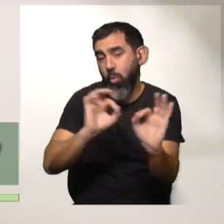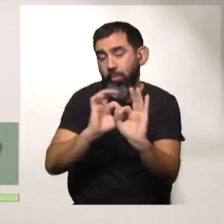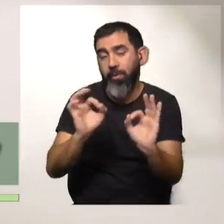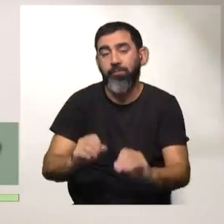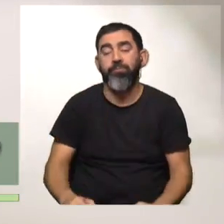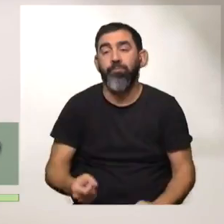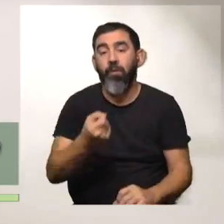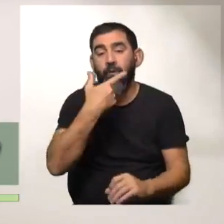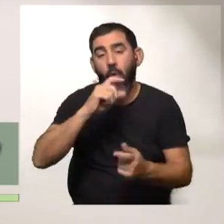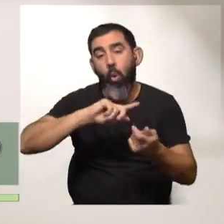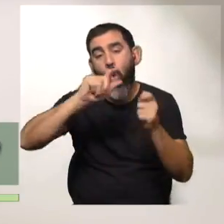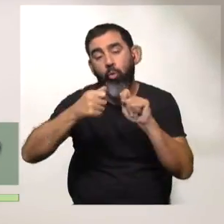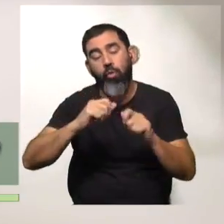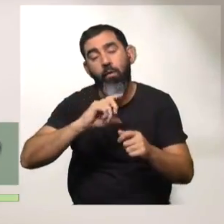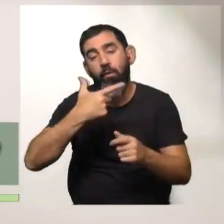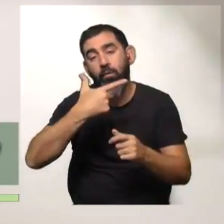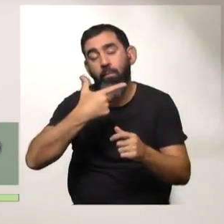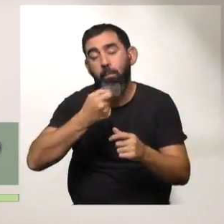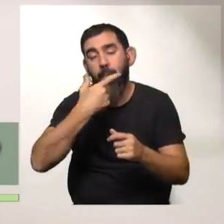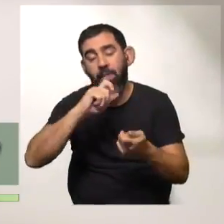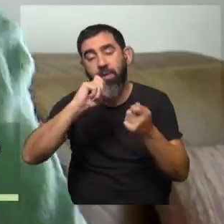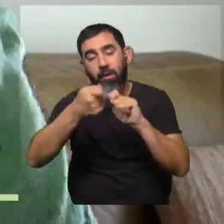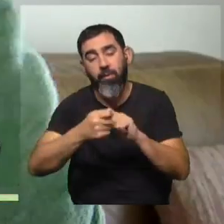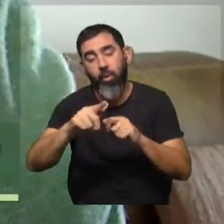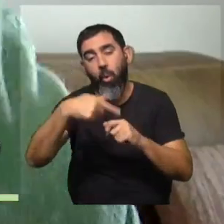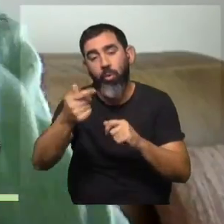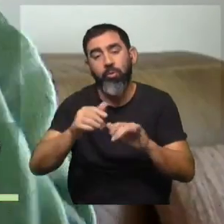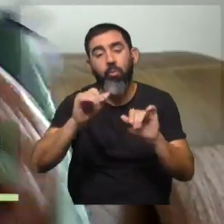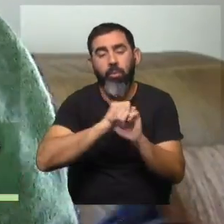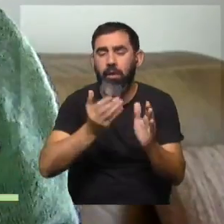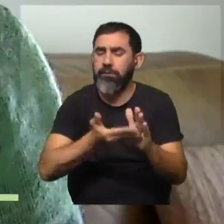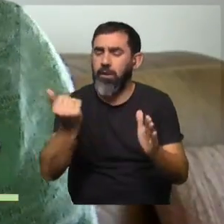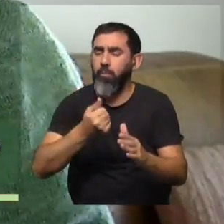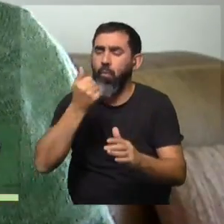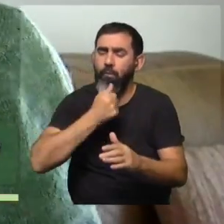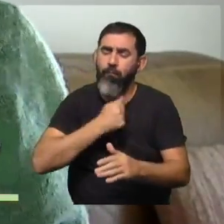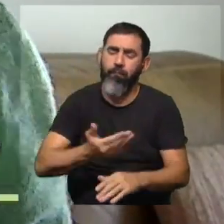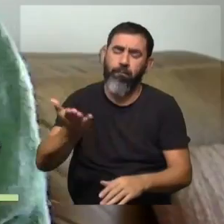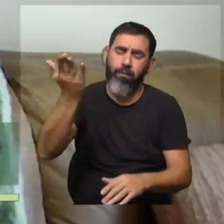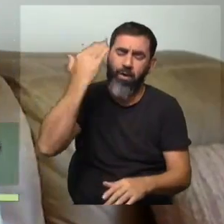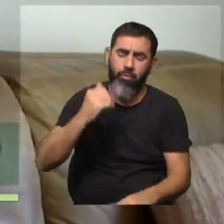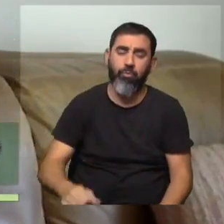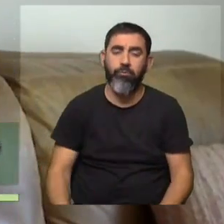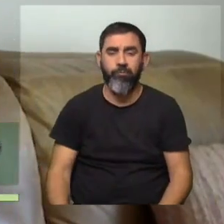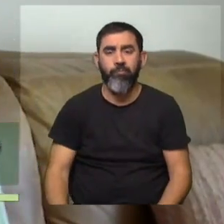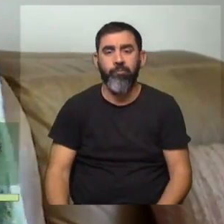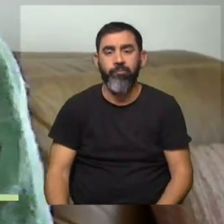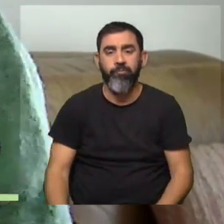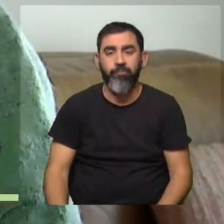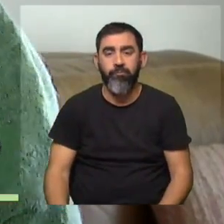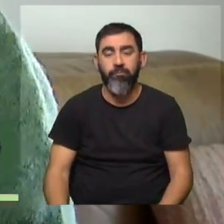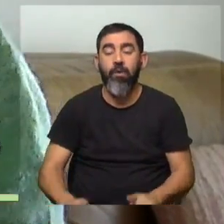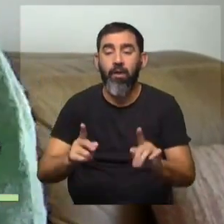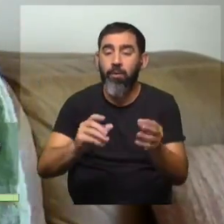manejan por los fármacos que están en ftm algunos incluso ya Se podrían sacar porque son fármacos un poquito más viejos y